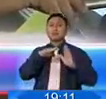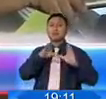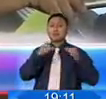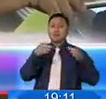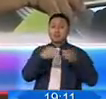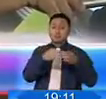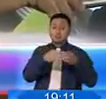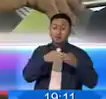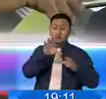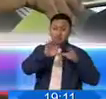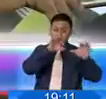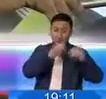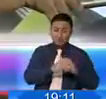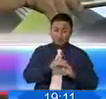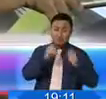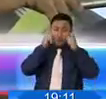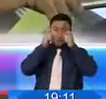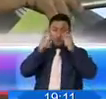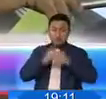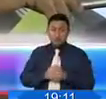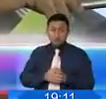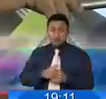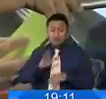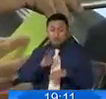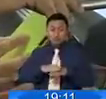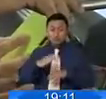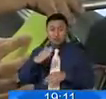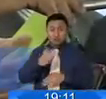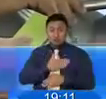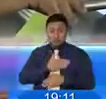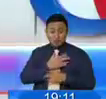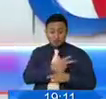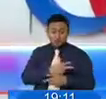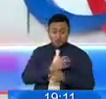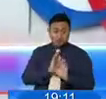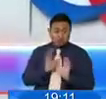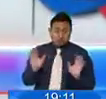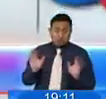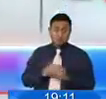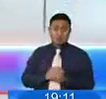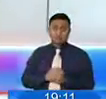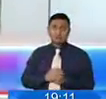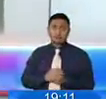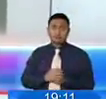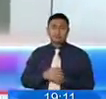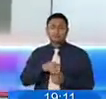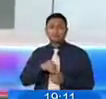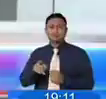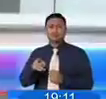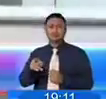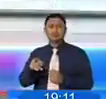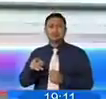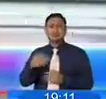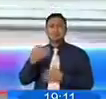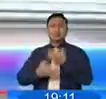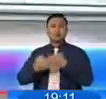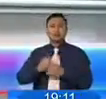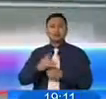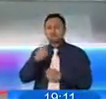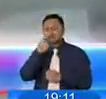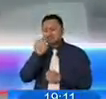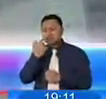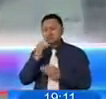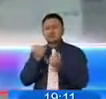General. Por lo tanto, ahí no hay ninguna determinación de responsabilidades para el Pleno del Consejo. Descartando la supuesta injerencia de la Judicatura en